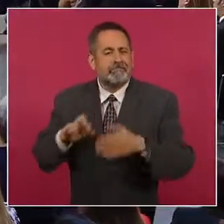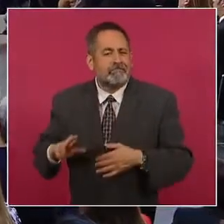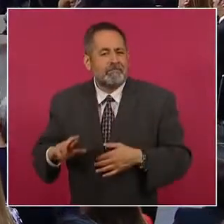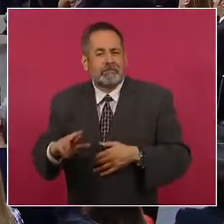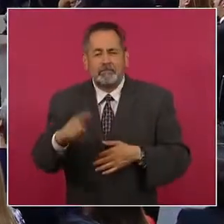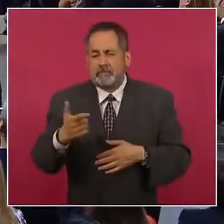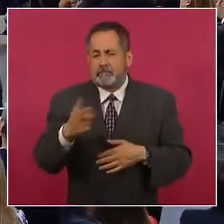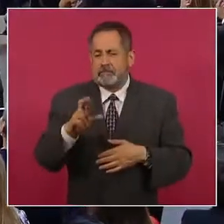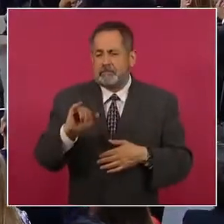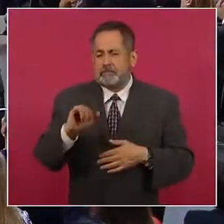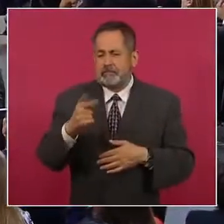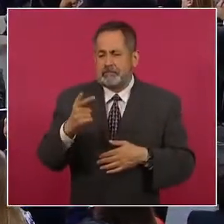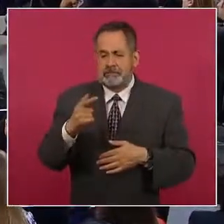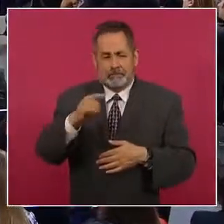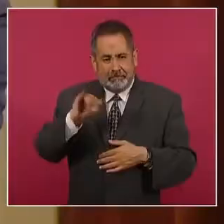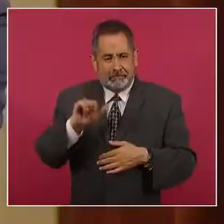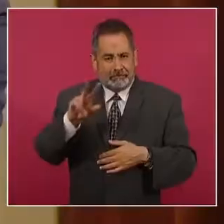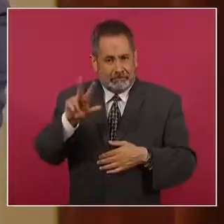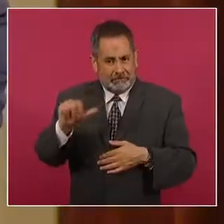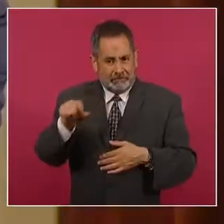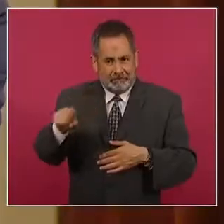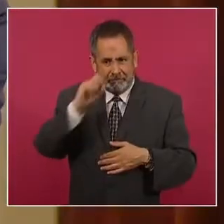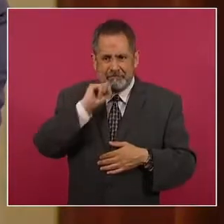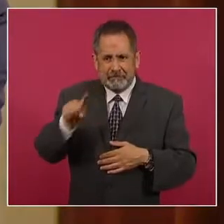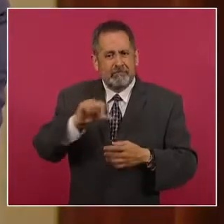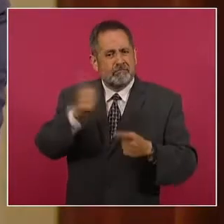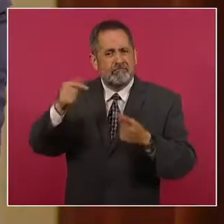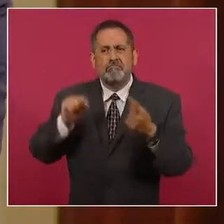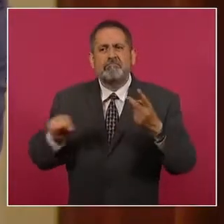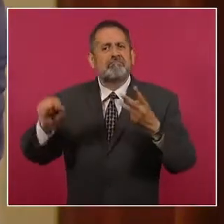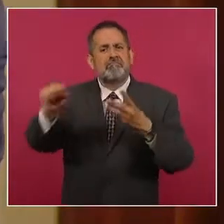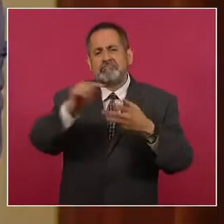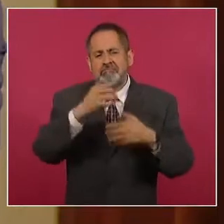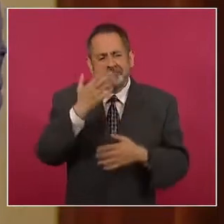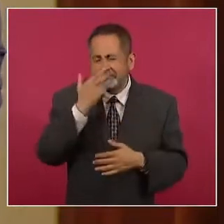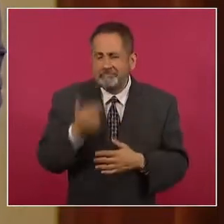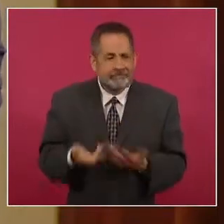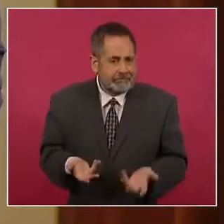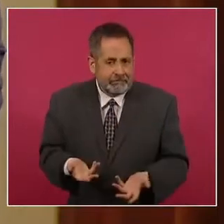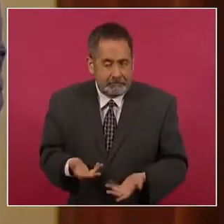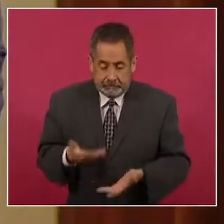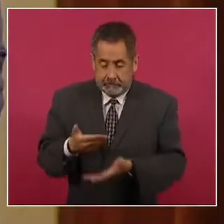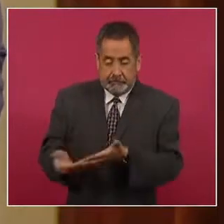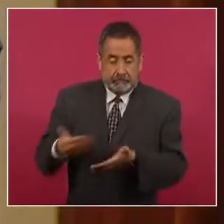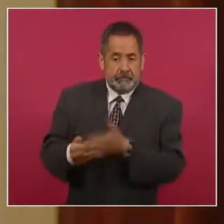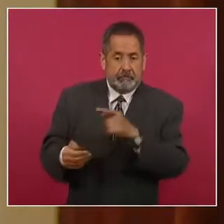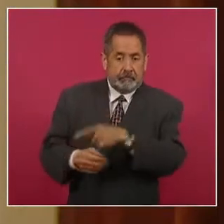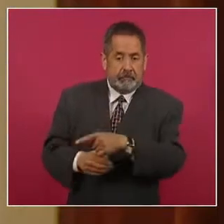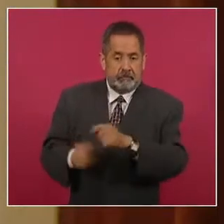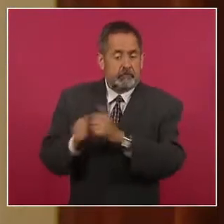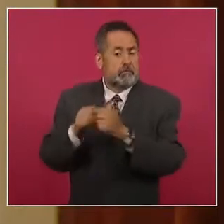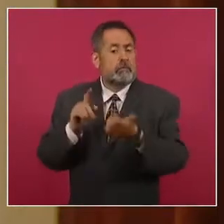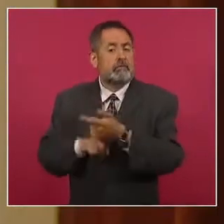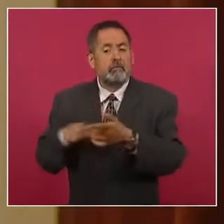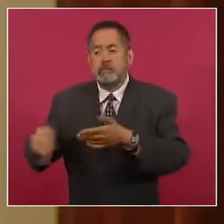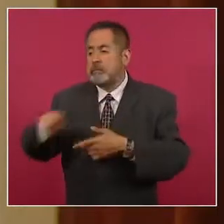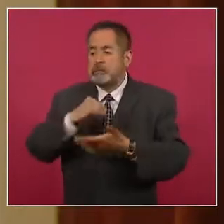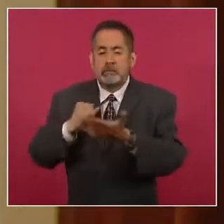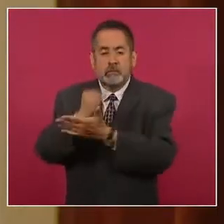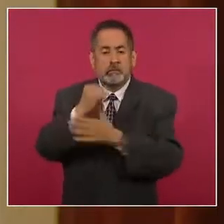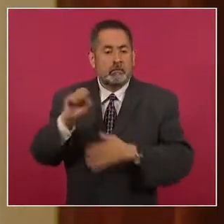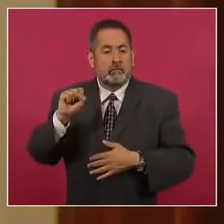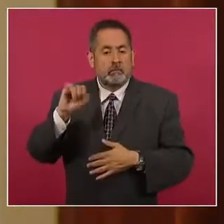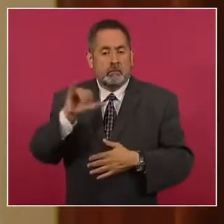Grijalva y otras hidroeléctricas. Ahora, con la resolución de la